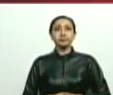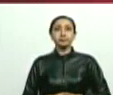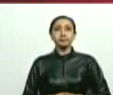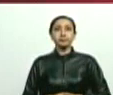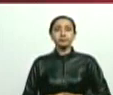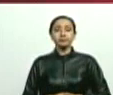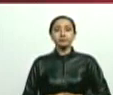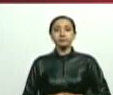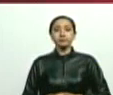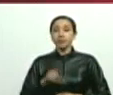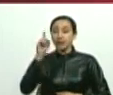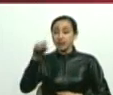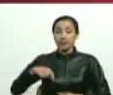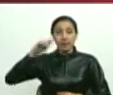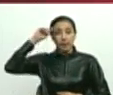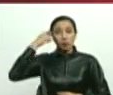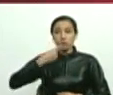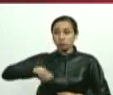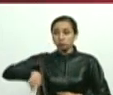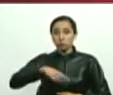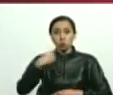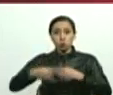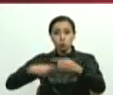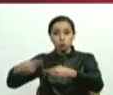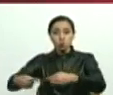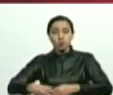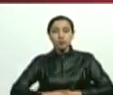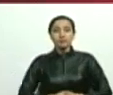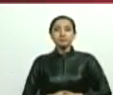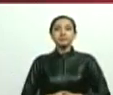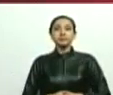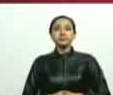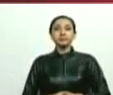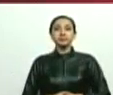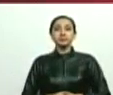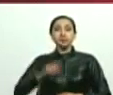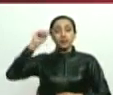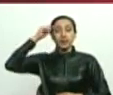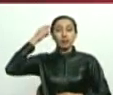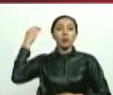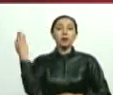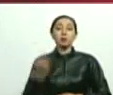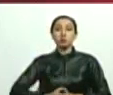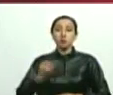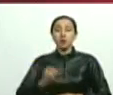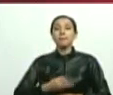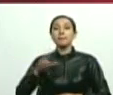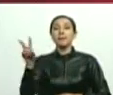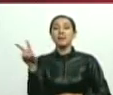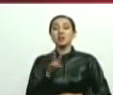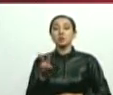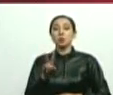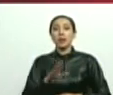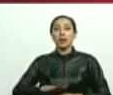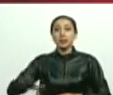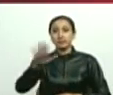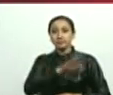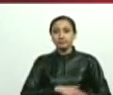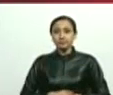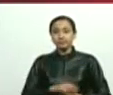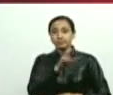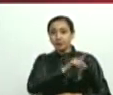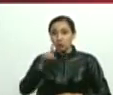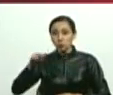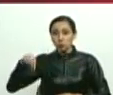Y para recordárselos todos los días a ustedes y recordárselo todos los días al país, rumbo al 21 de